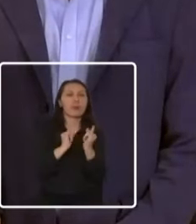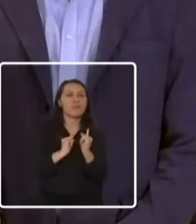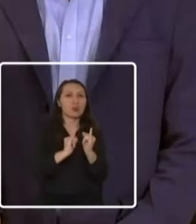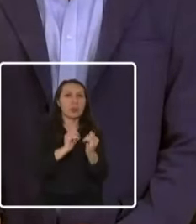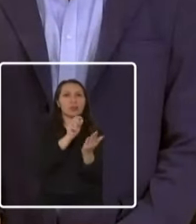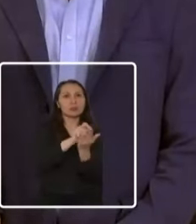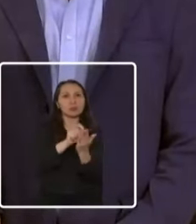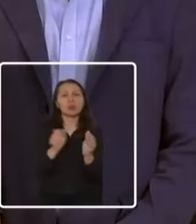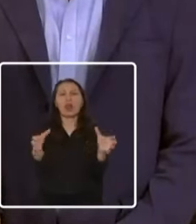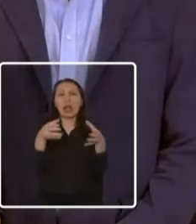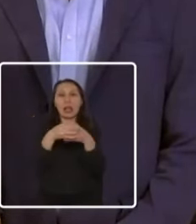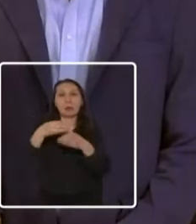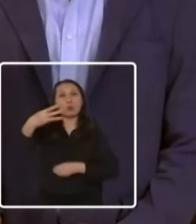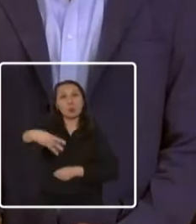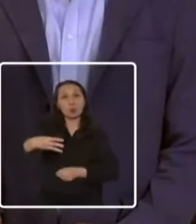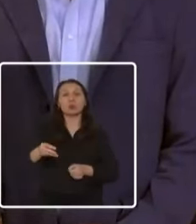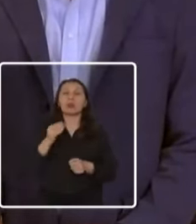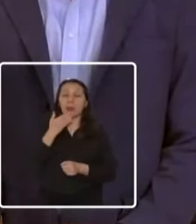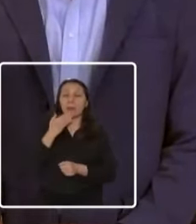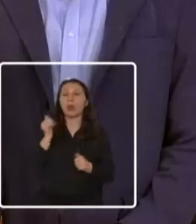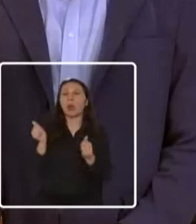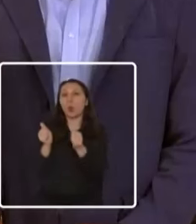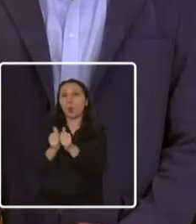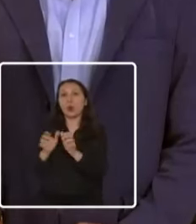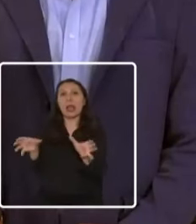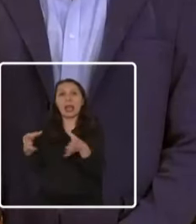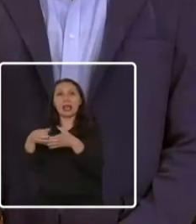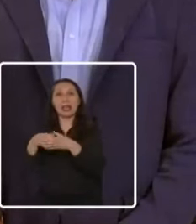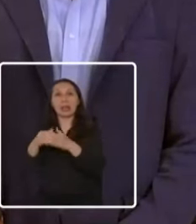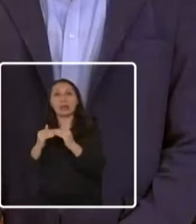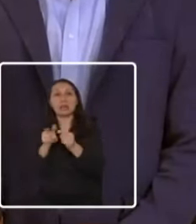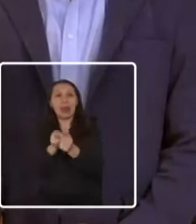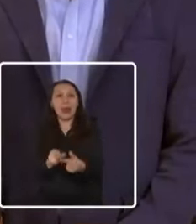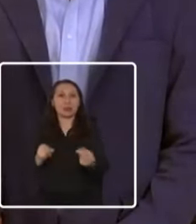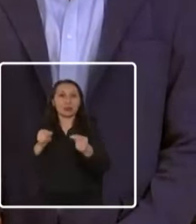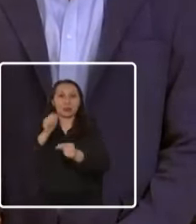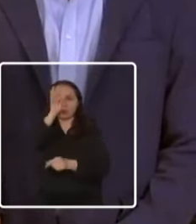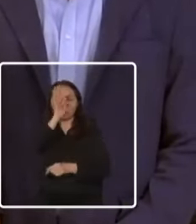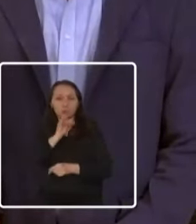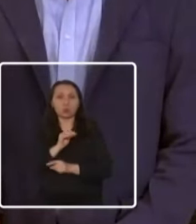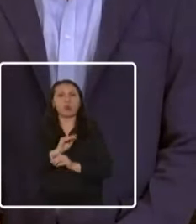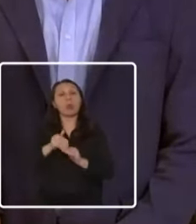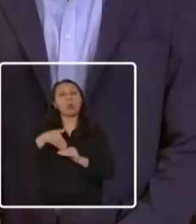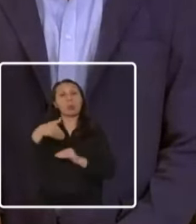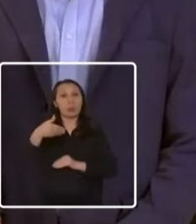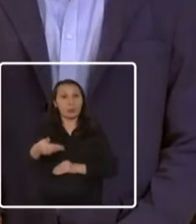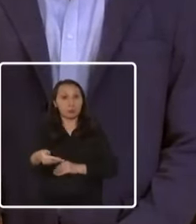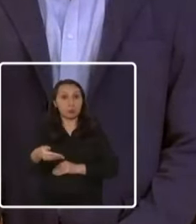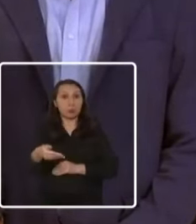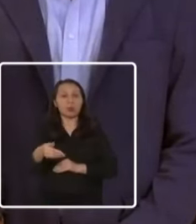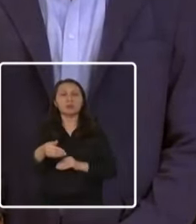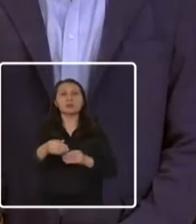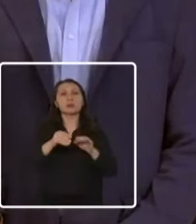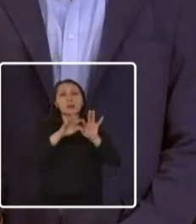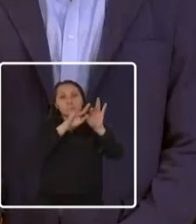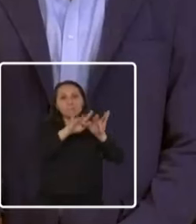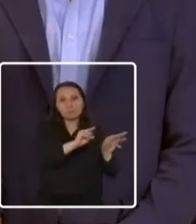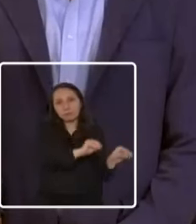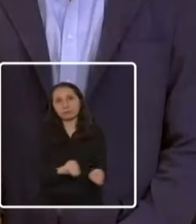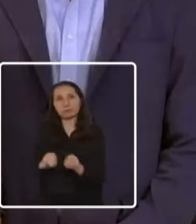manera coordinada con los equipos municipales y también con nuestros equipos de nivel nacional, ¿no? Posteriormente se va a procesar a